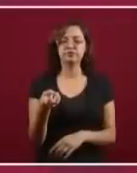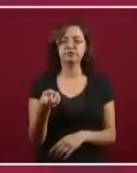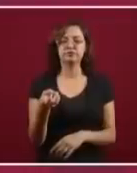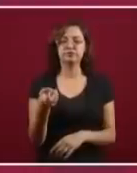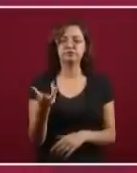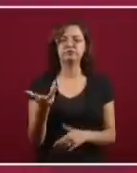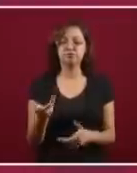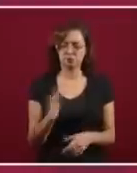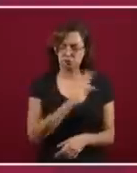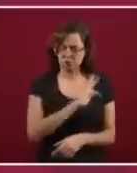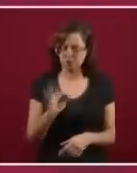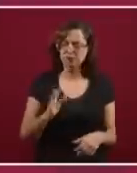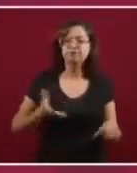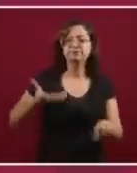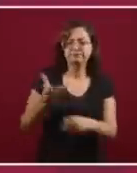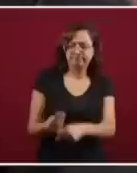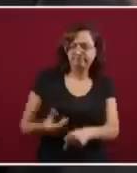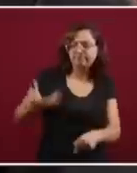es reversible